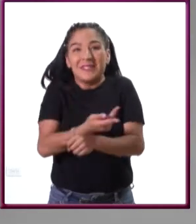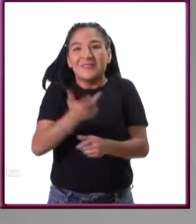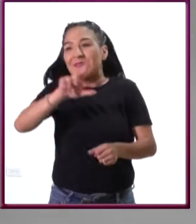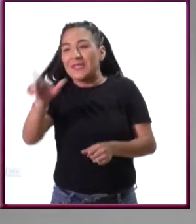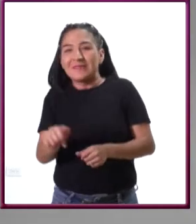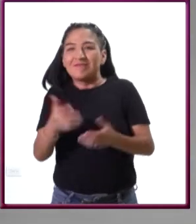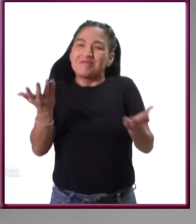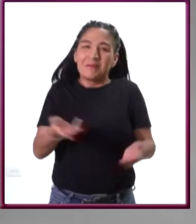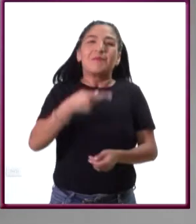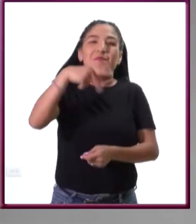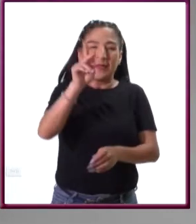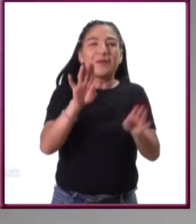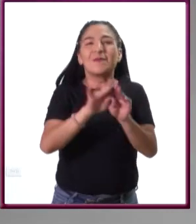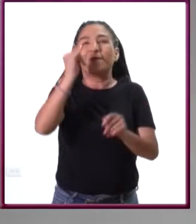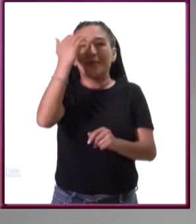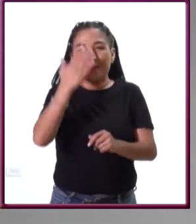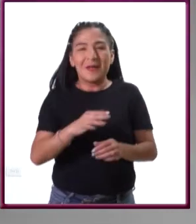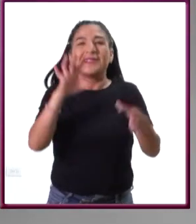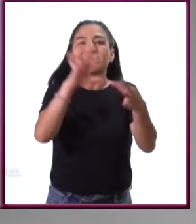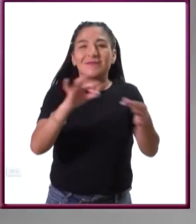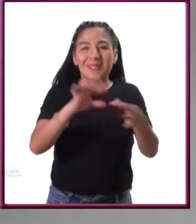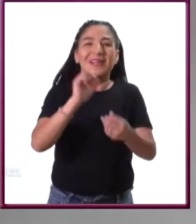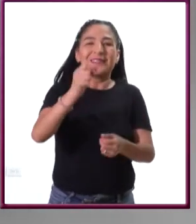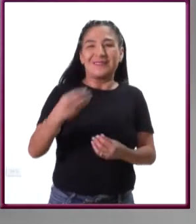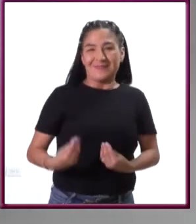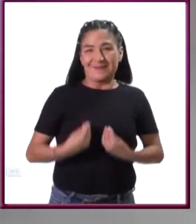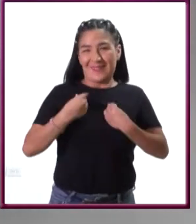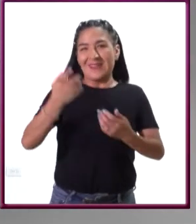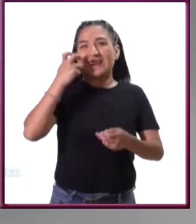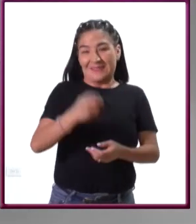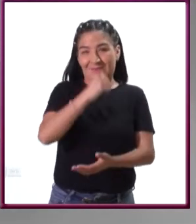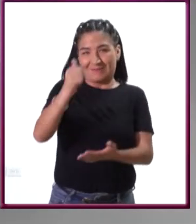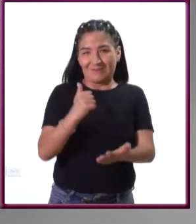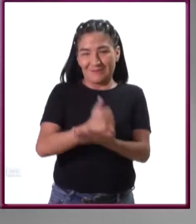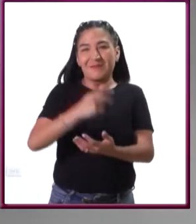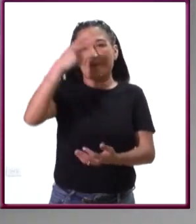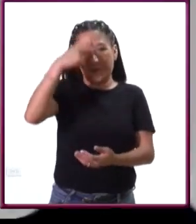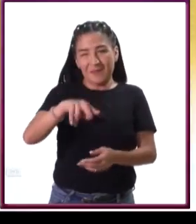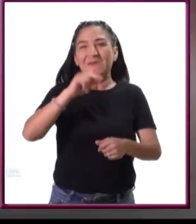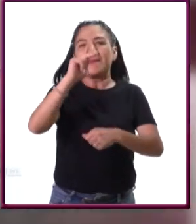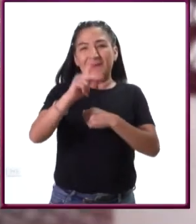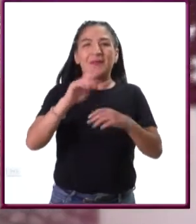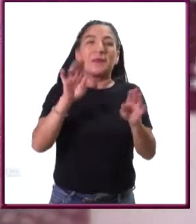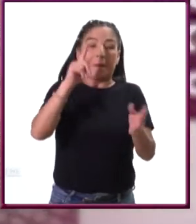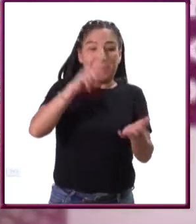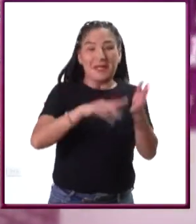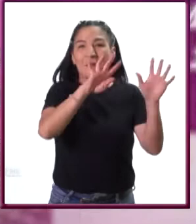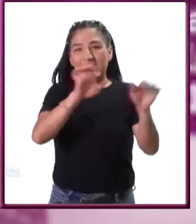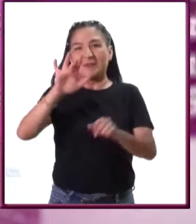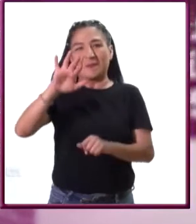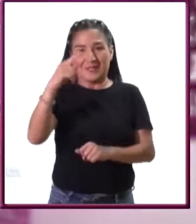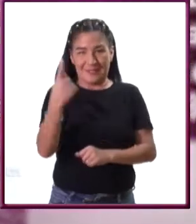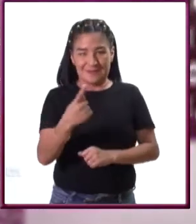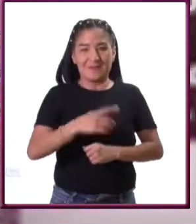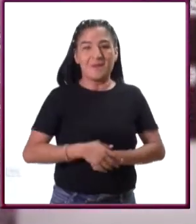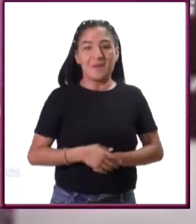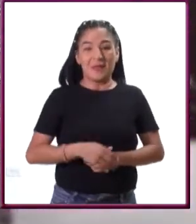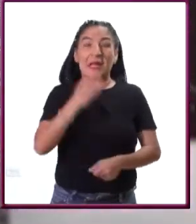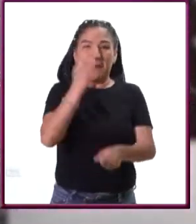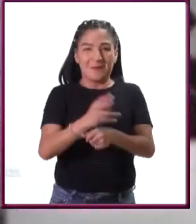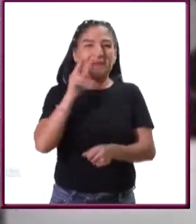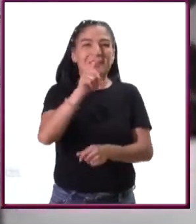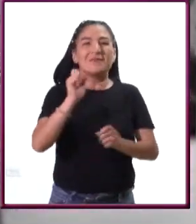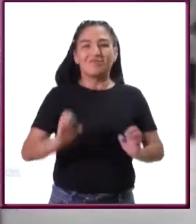cuenta cómo era la vida en nuestro país en 1951. Aquí vemos un edificio